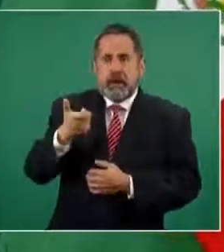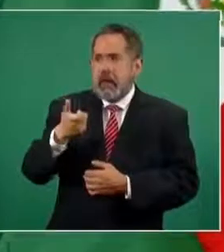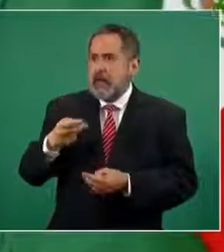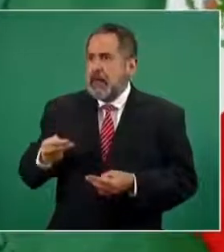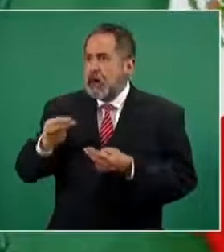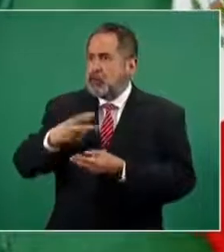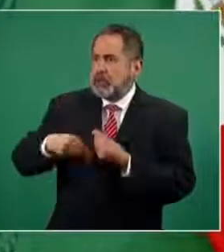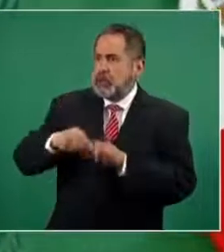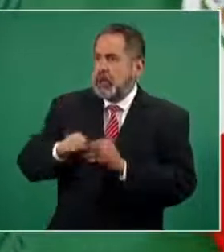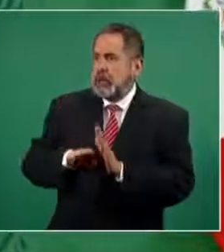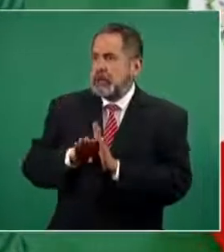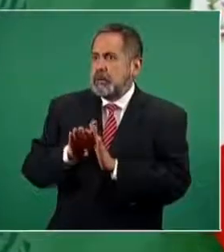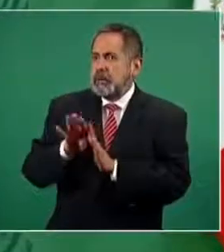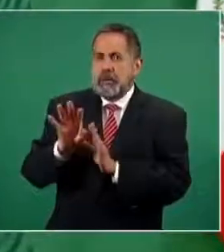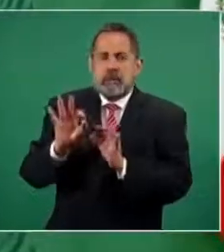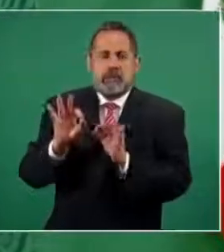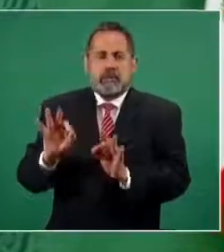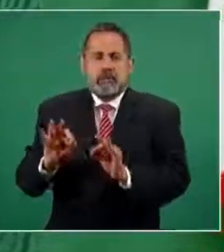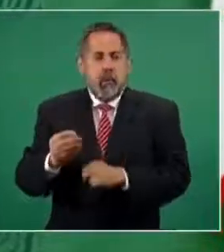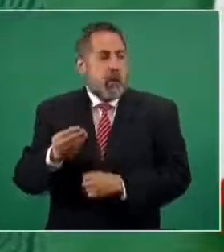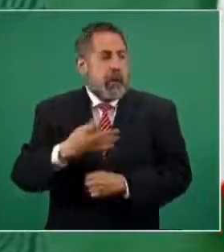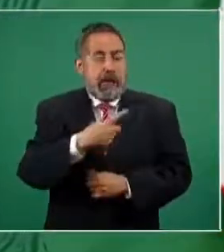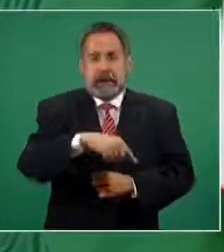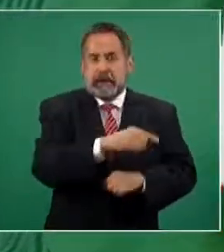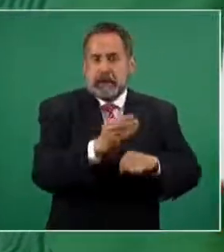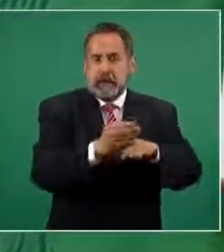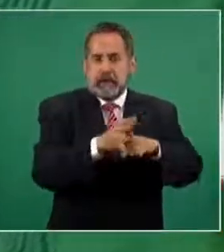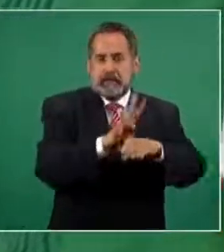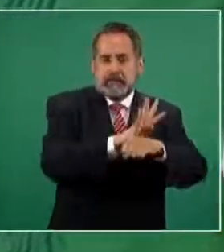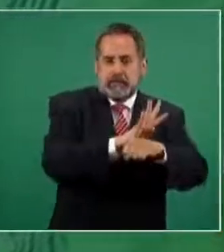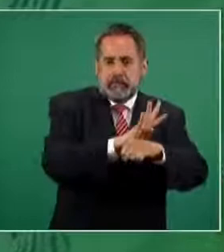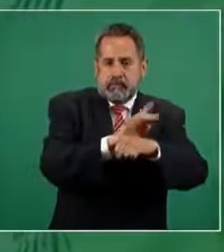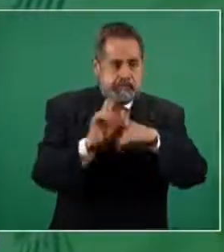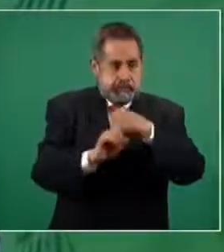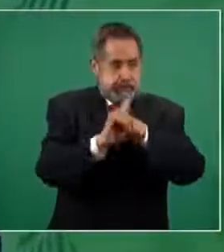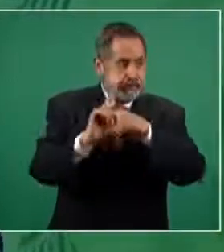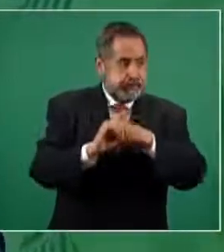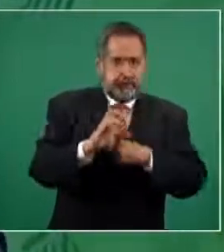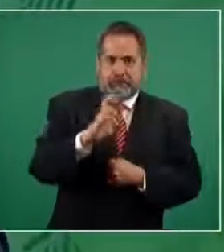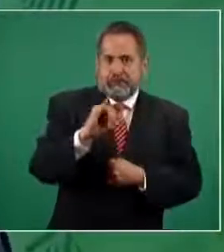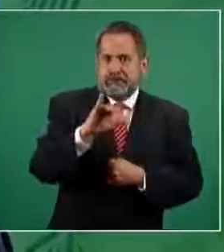a pesar de la pandemia y de la crisis económica.